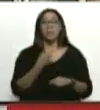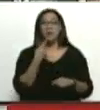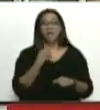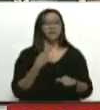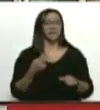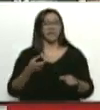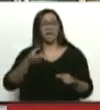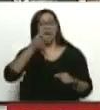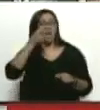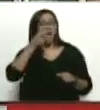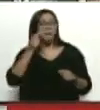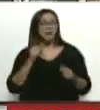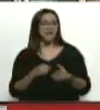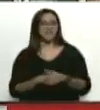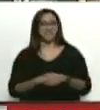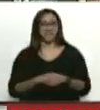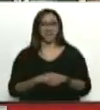persigue